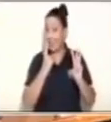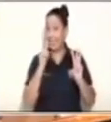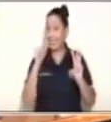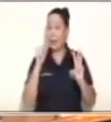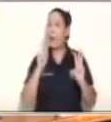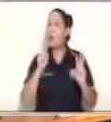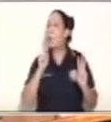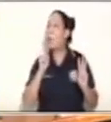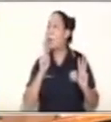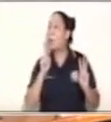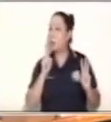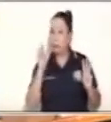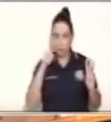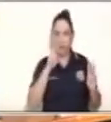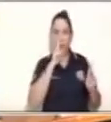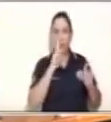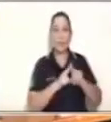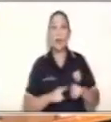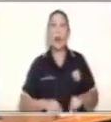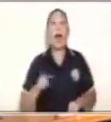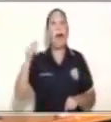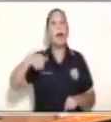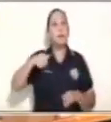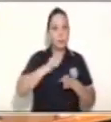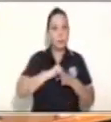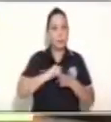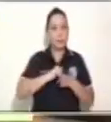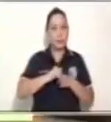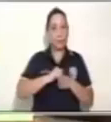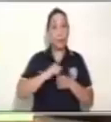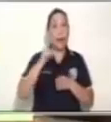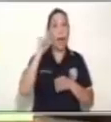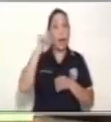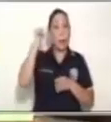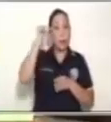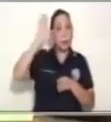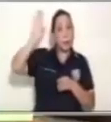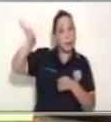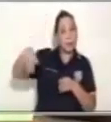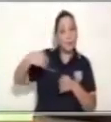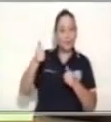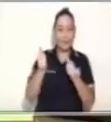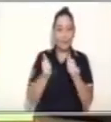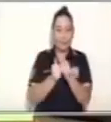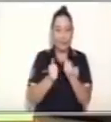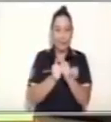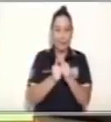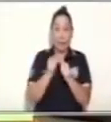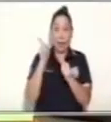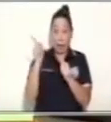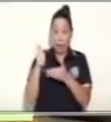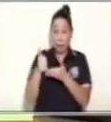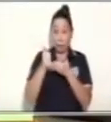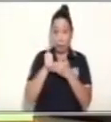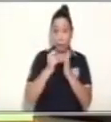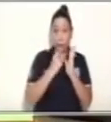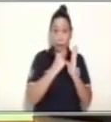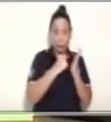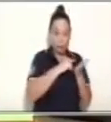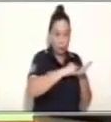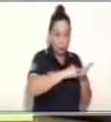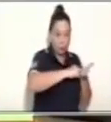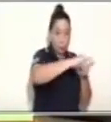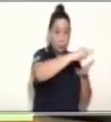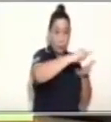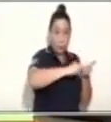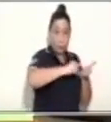Muy bien, entonces ahora para repasar, pídele al adulto que te acompaña, que te dibuje, que te realice en una hoja. Yo utilicé